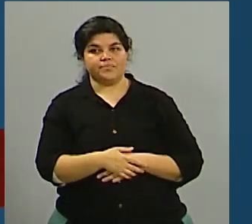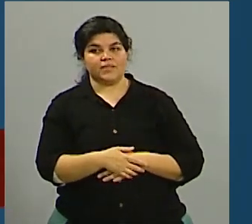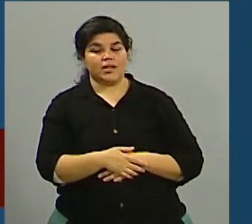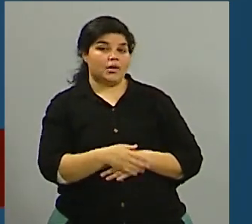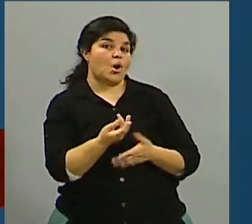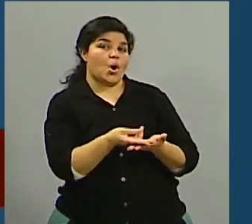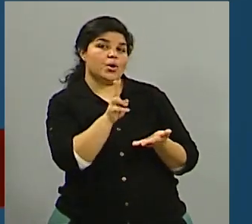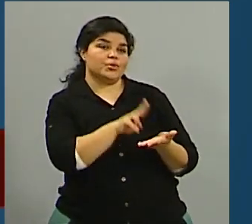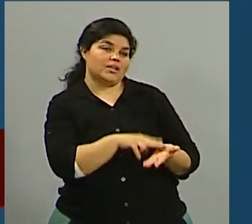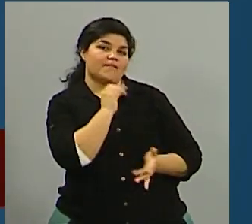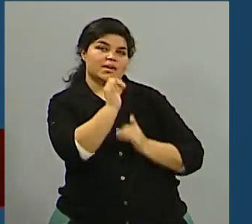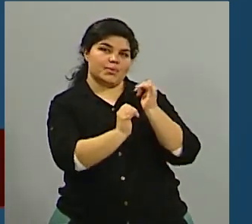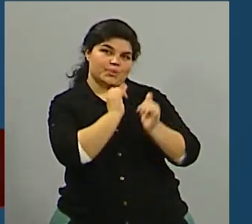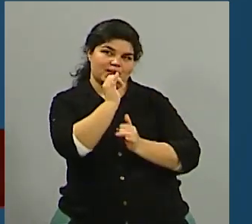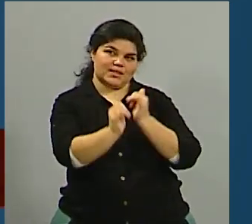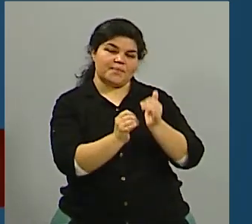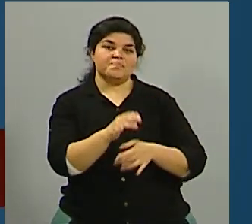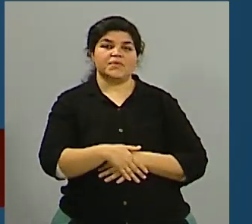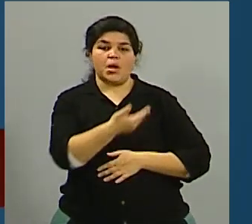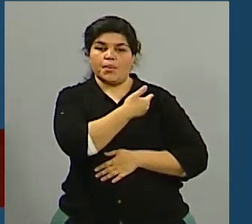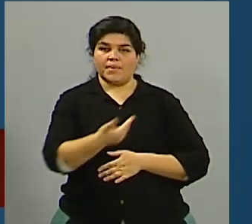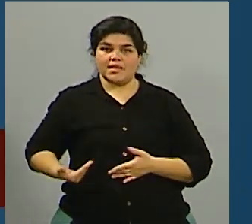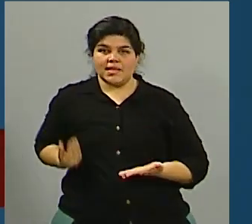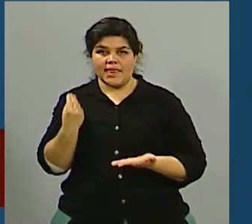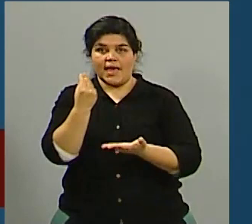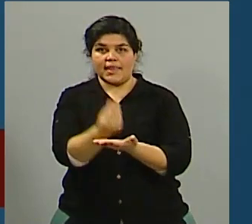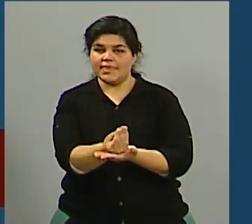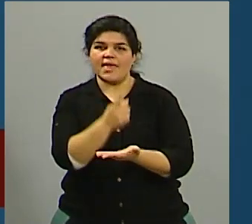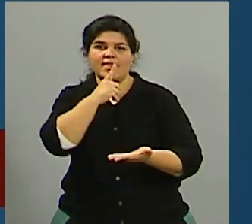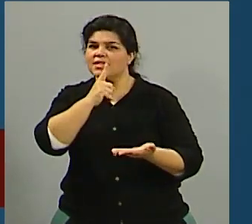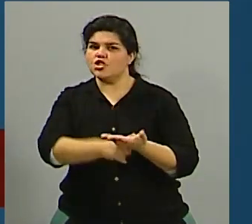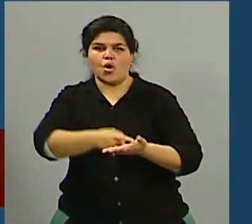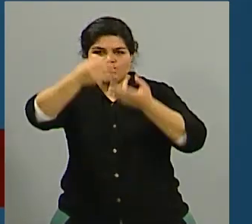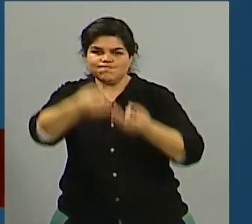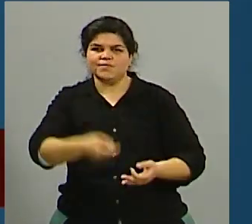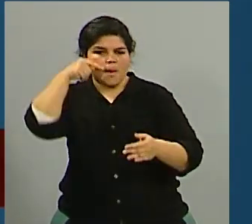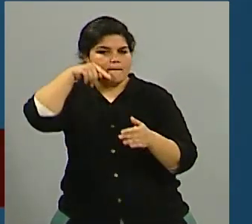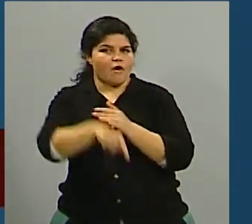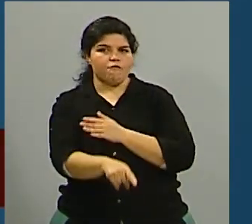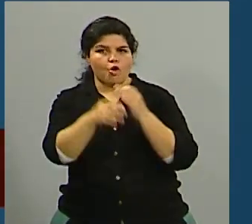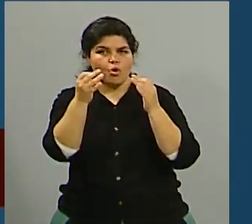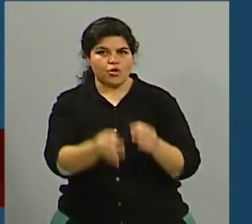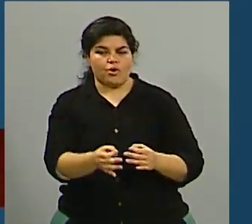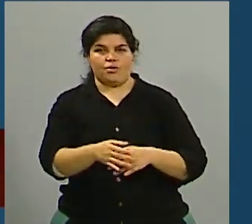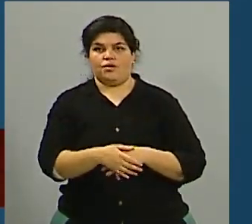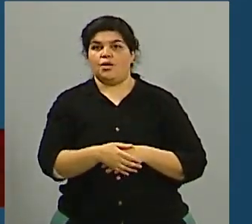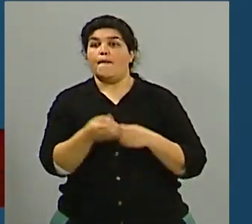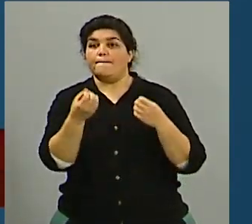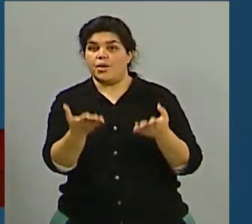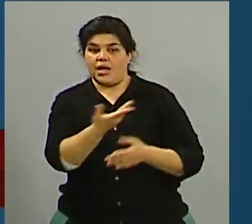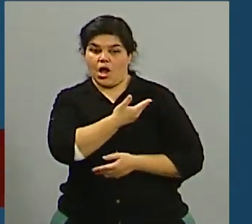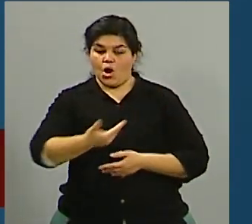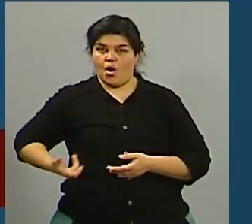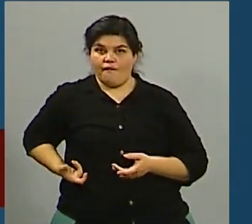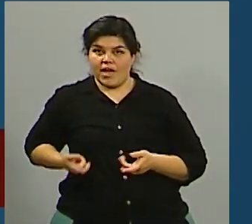un presidente que pueda tomar decisiones estructurales, decisiones concretas, o sea, no olvidarse que gobernar es